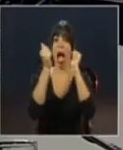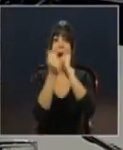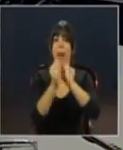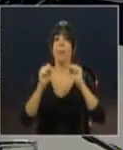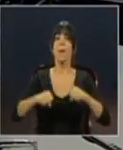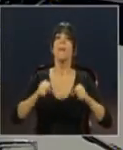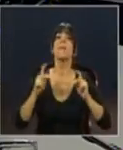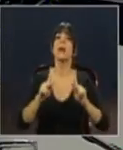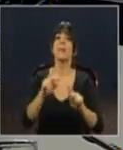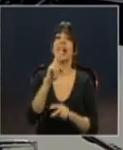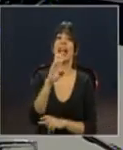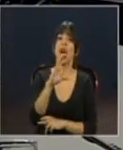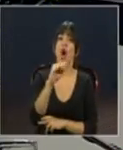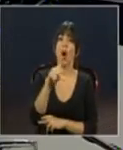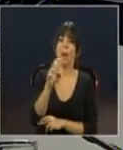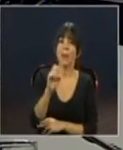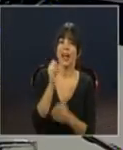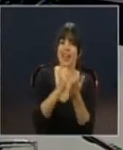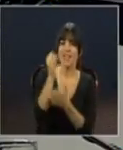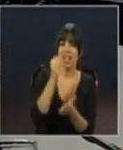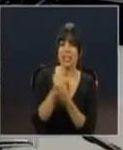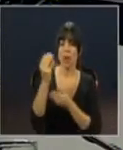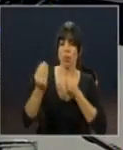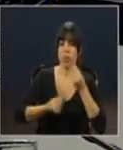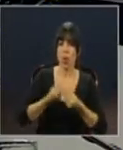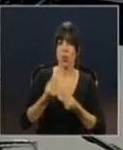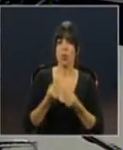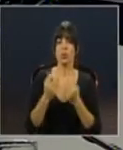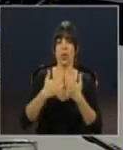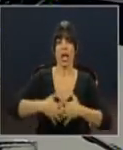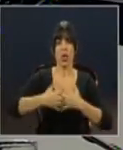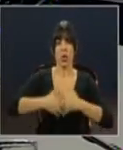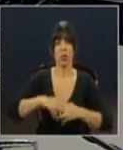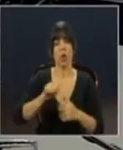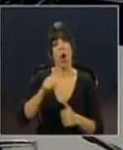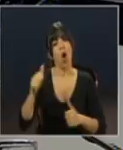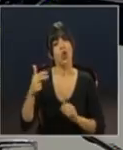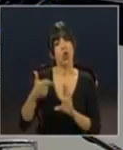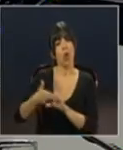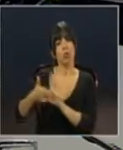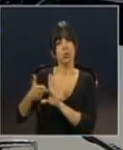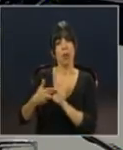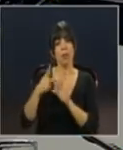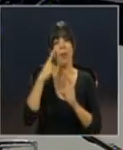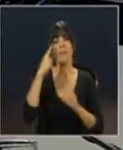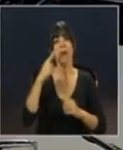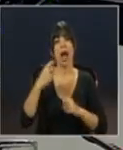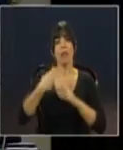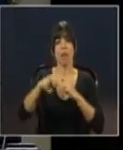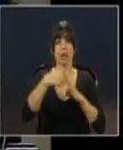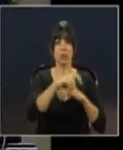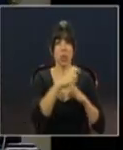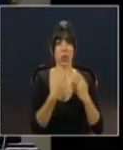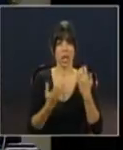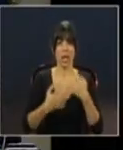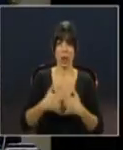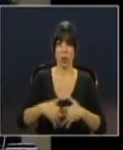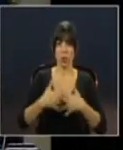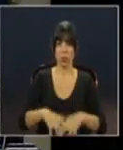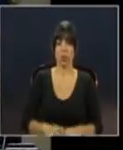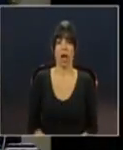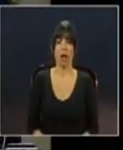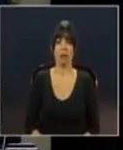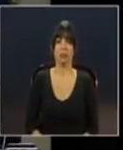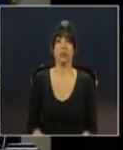permitiría que recope, investigue, produzca e industrialice otros combustibles para el transporte y la industria, y